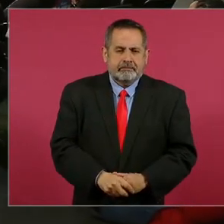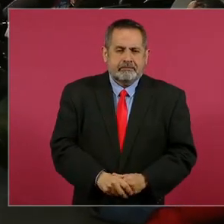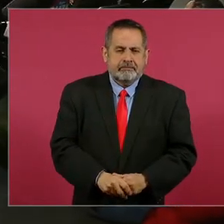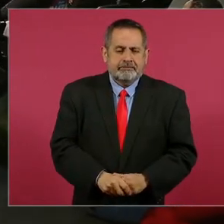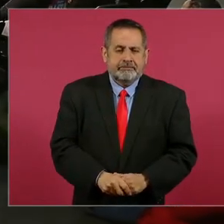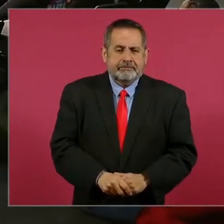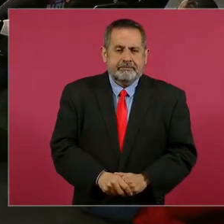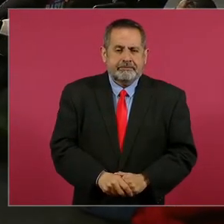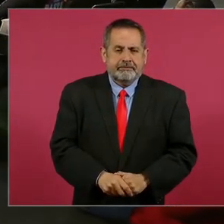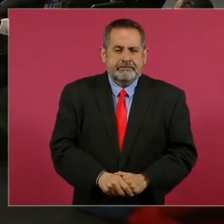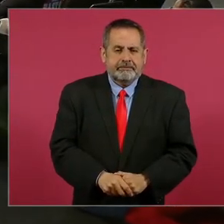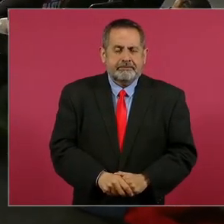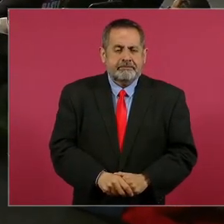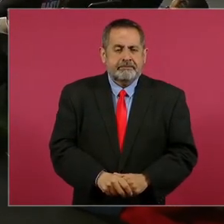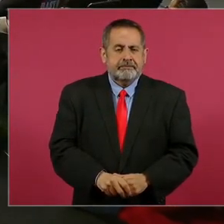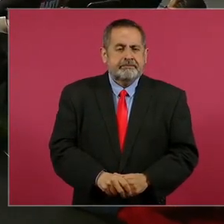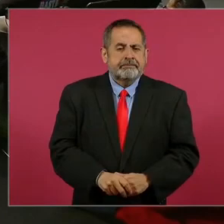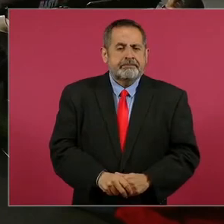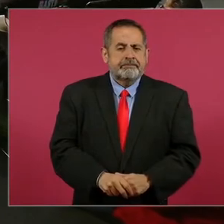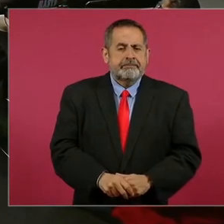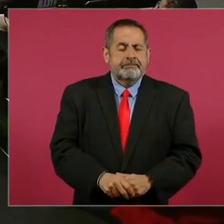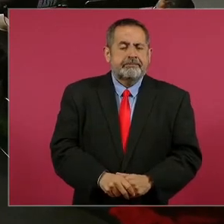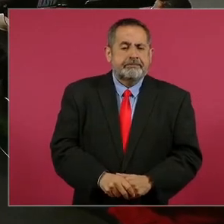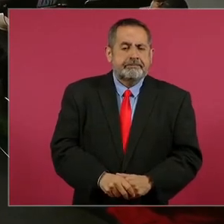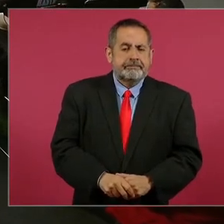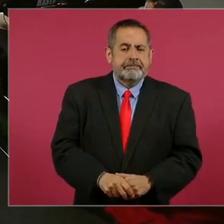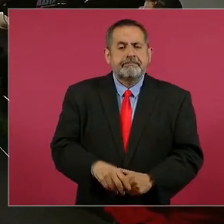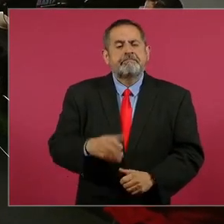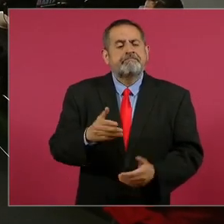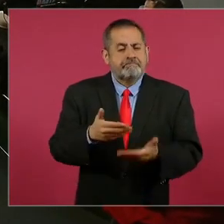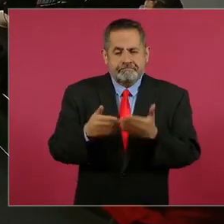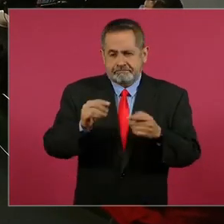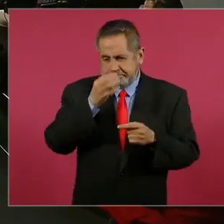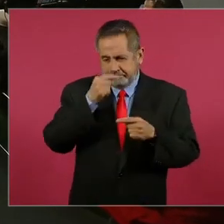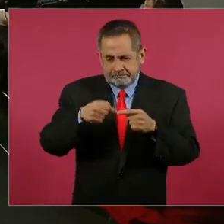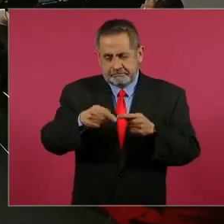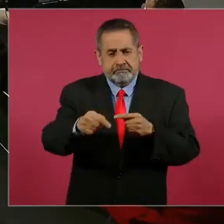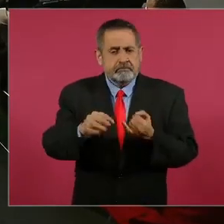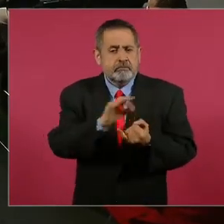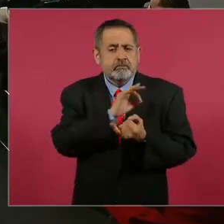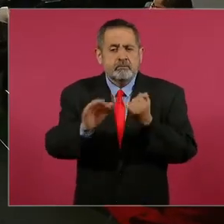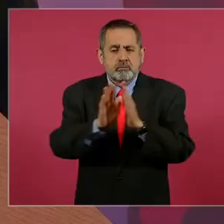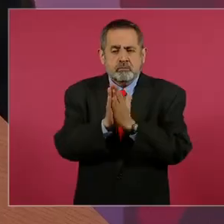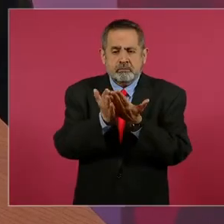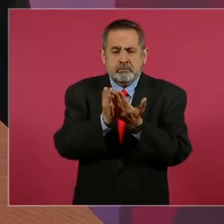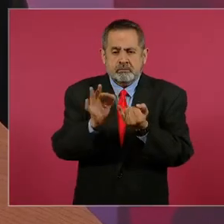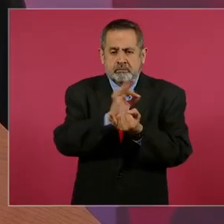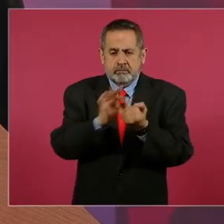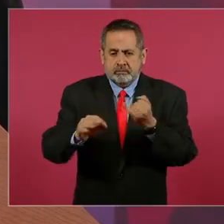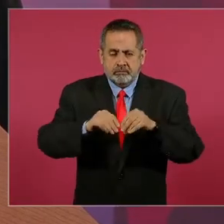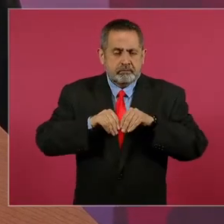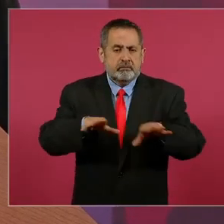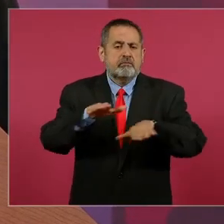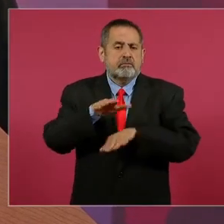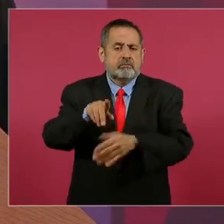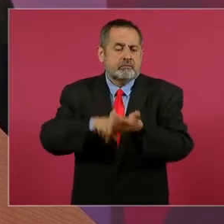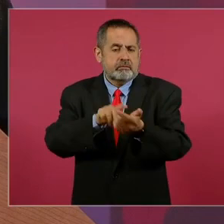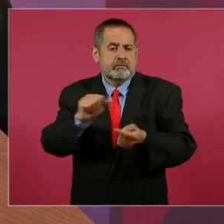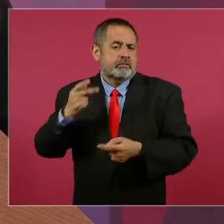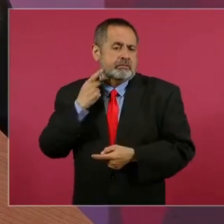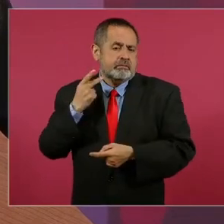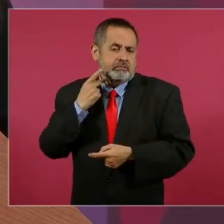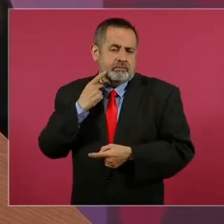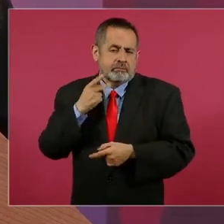escribiendo? Ahora voy a publicar ya el último libro, que tiene que ver con política.